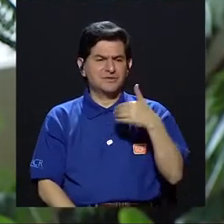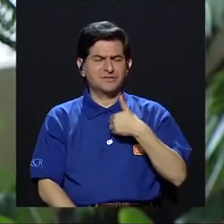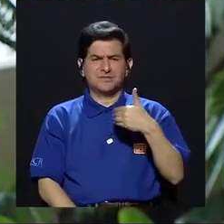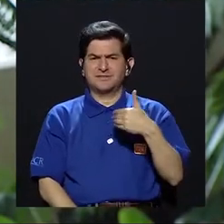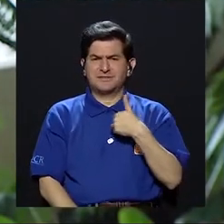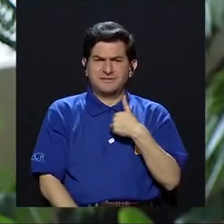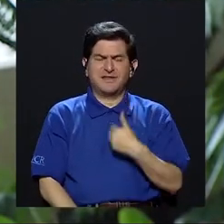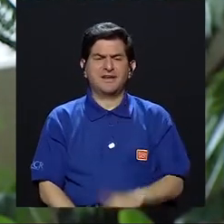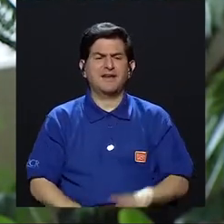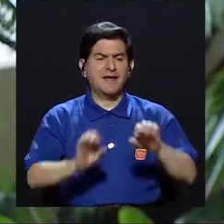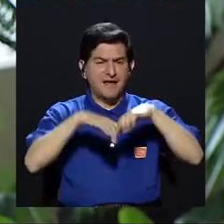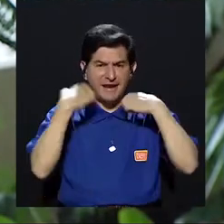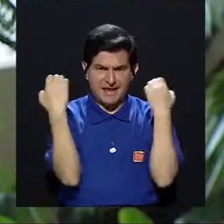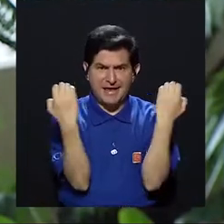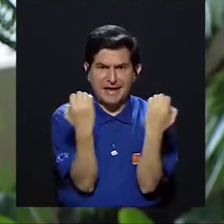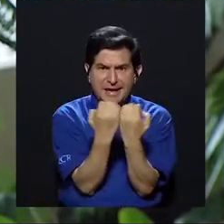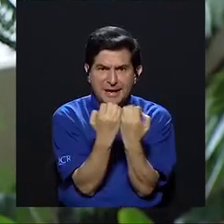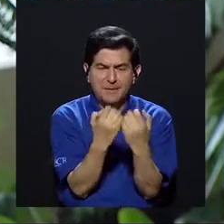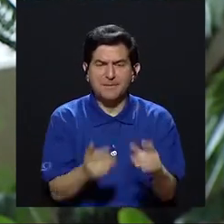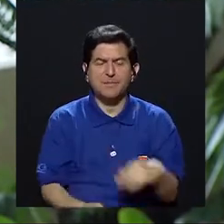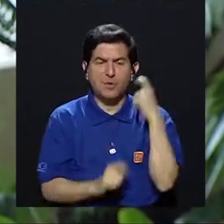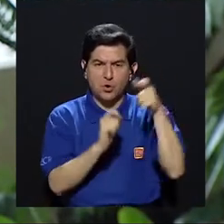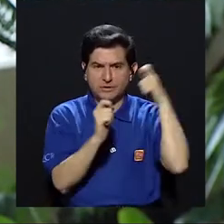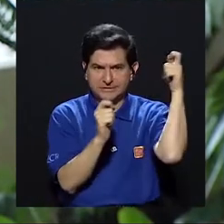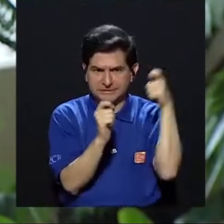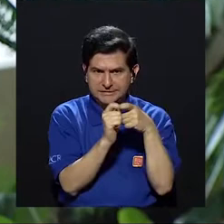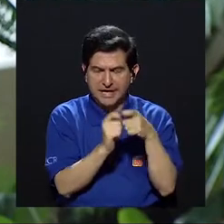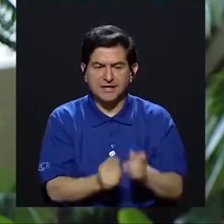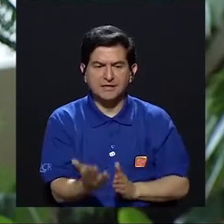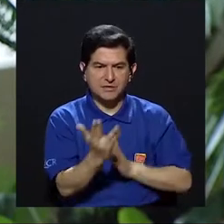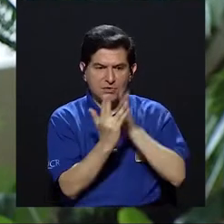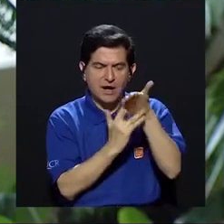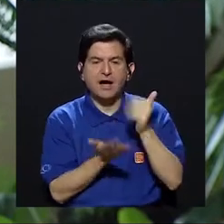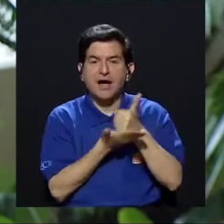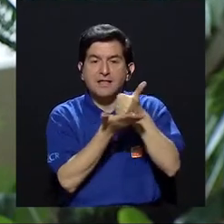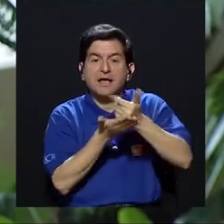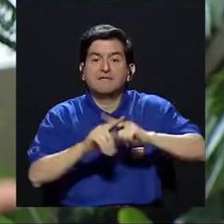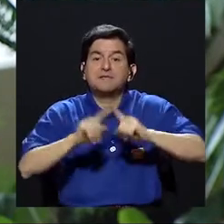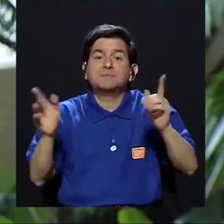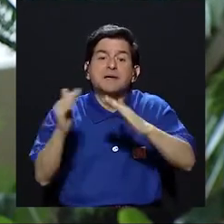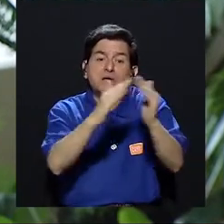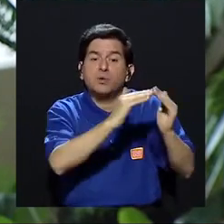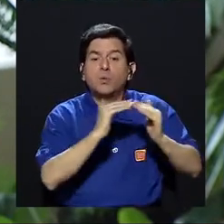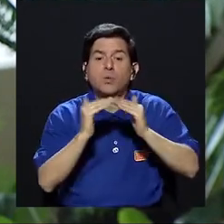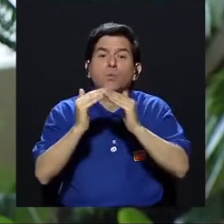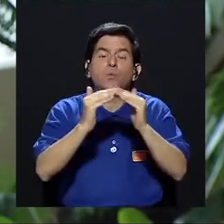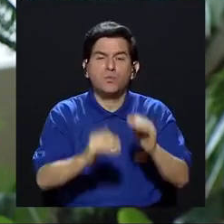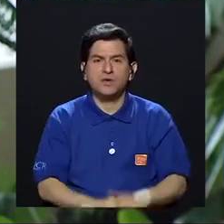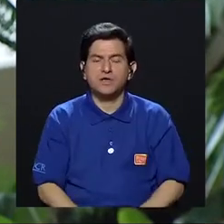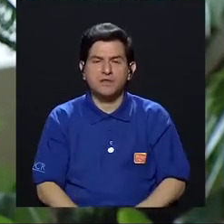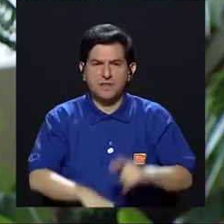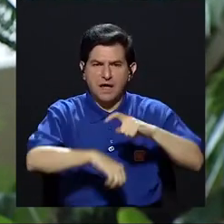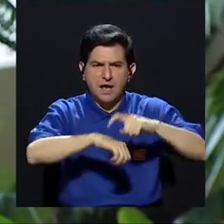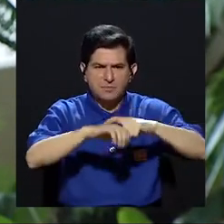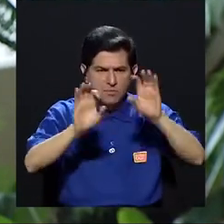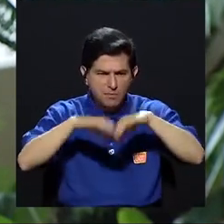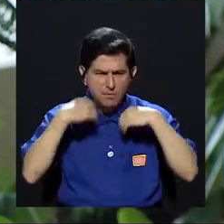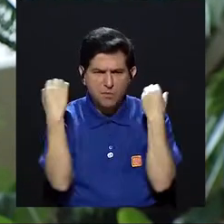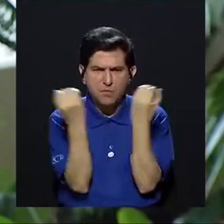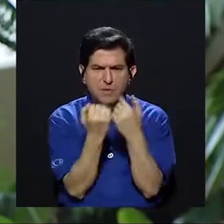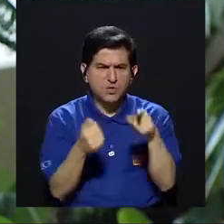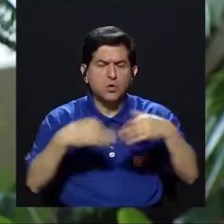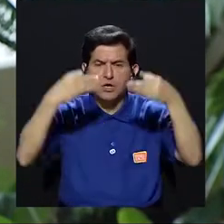tienen ciertos equipamiento específico que se da a través del bono, pero las comunidades, cuando las